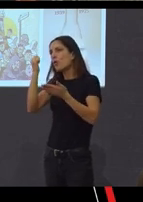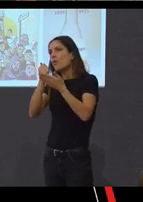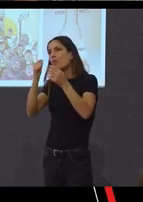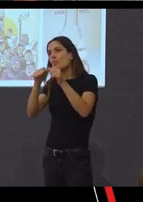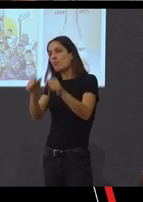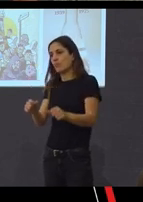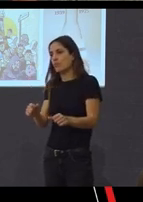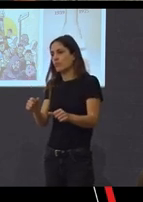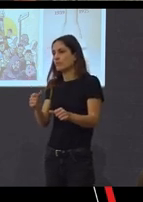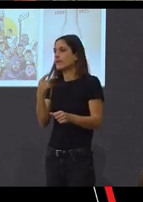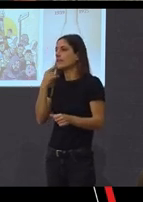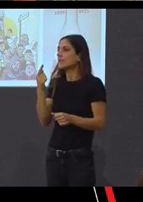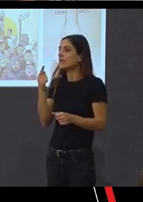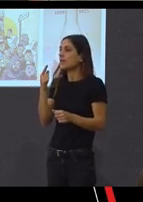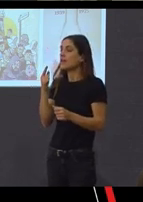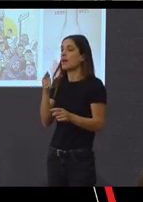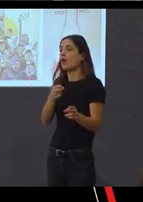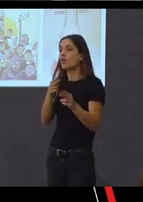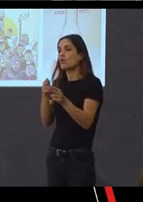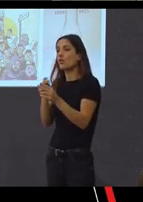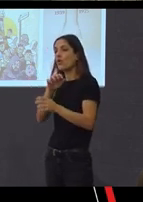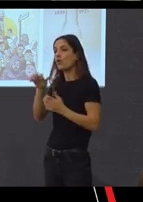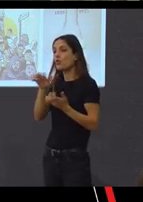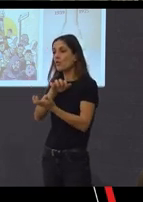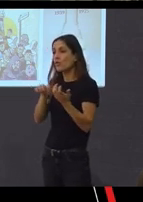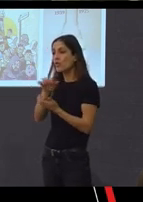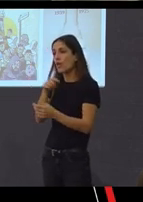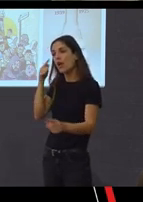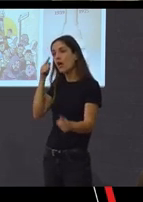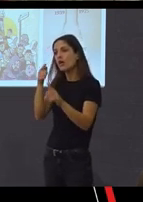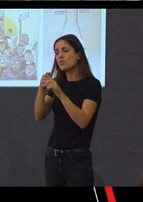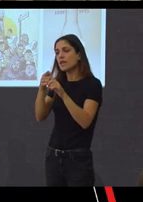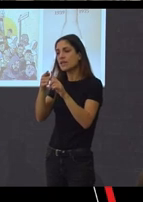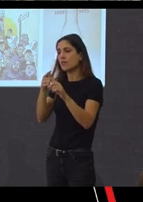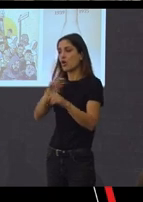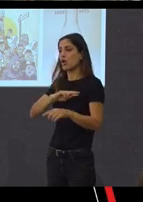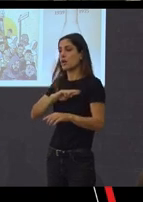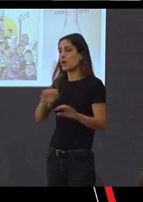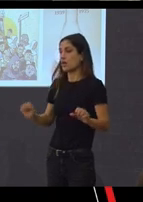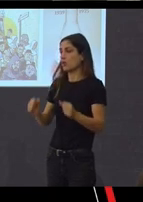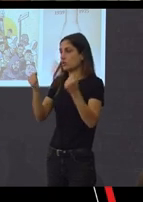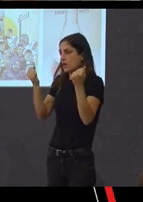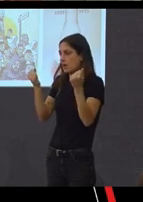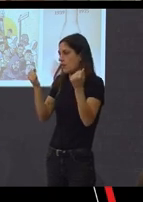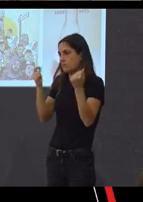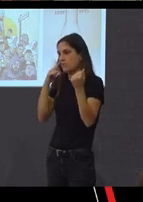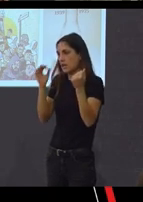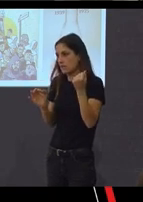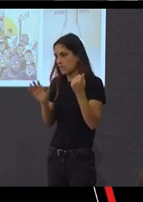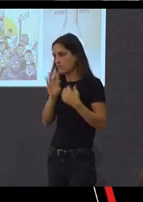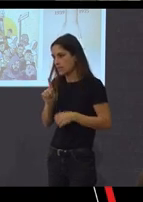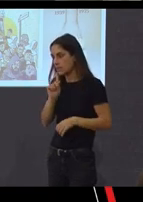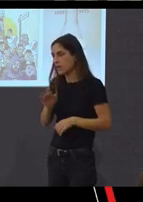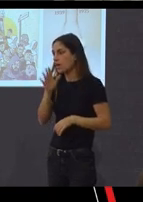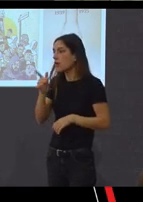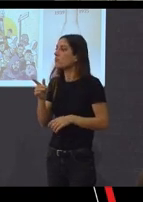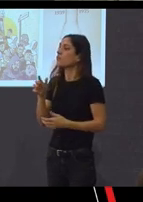civil foi para salvar a religión. De logo non foi así, porque a guerra civil, cando proclámase, non